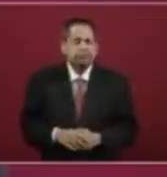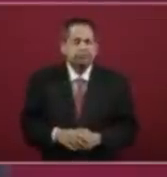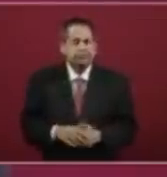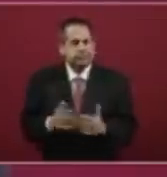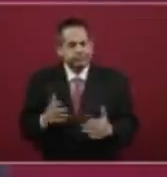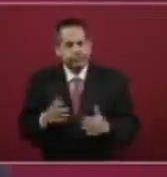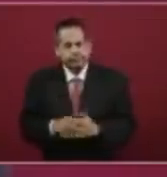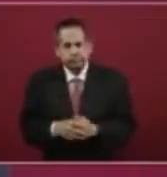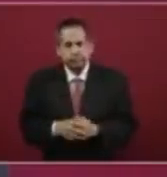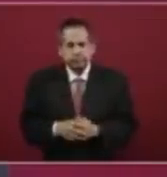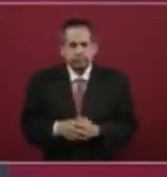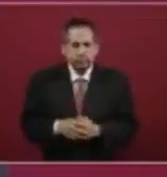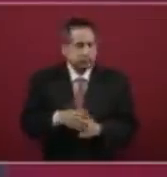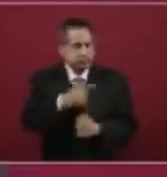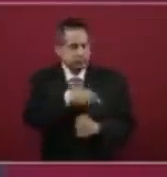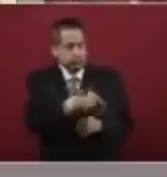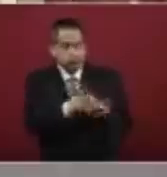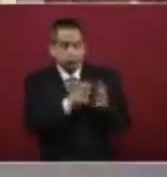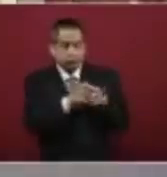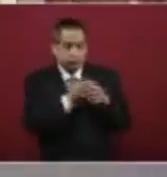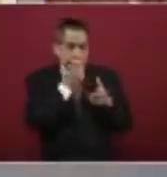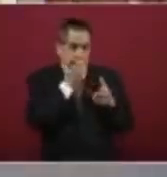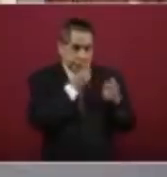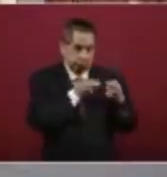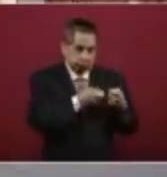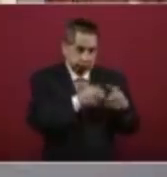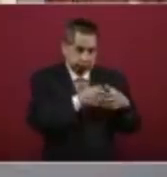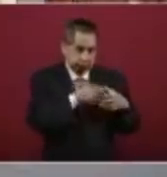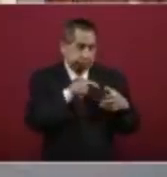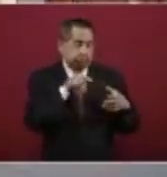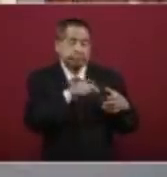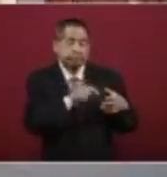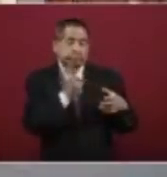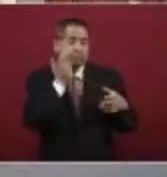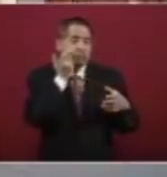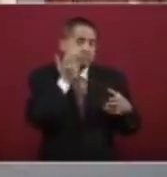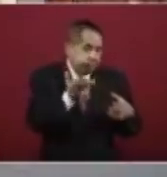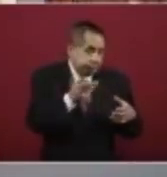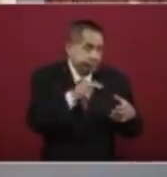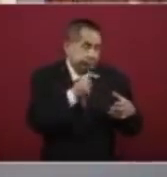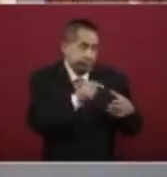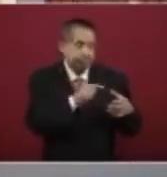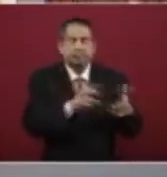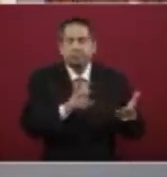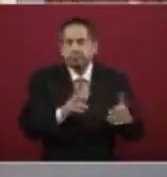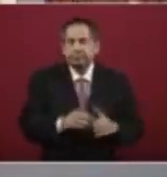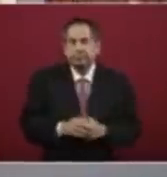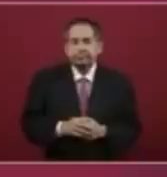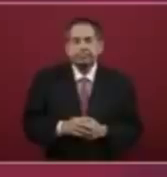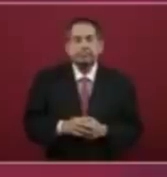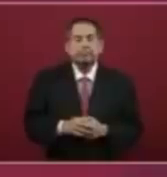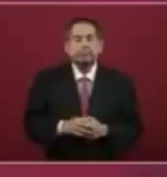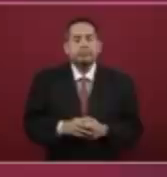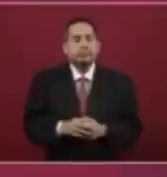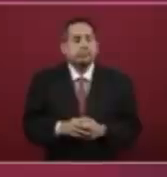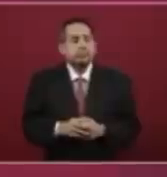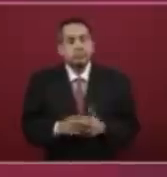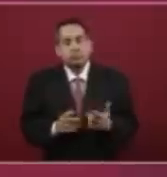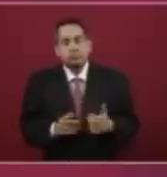Entonces, los conservadores quisieran que